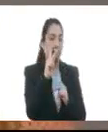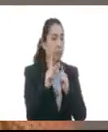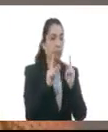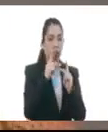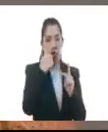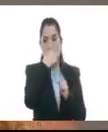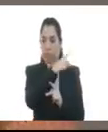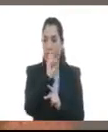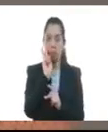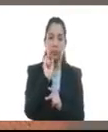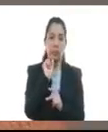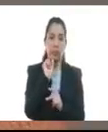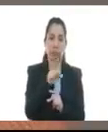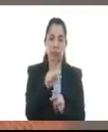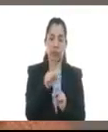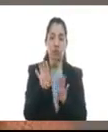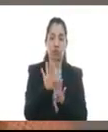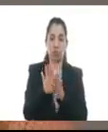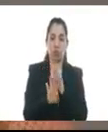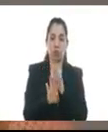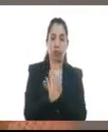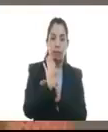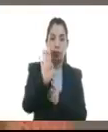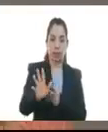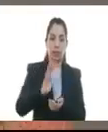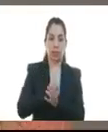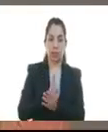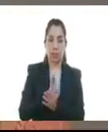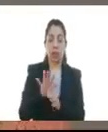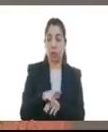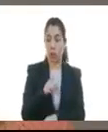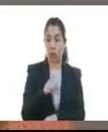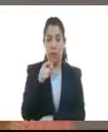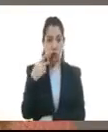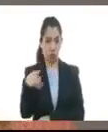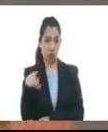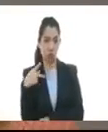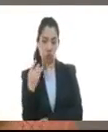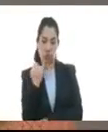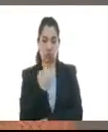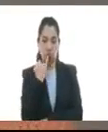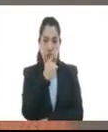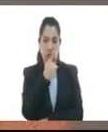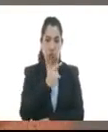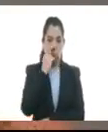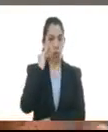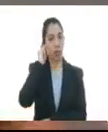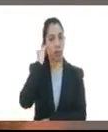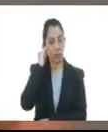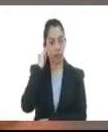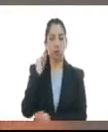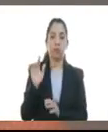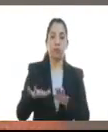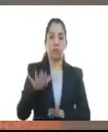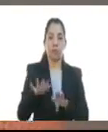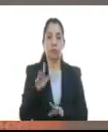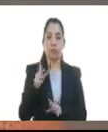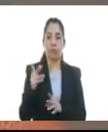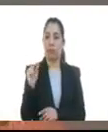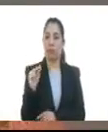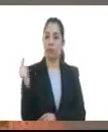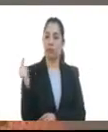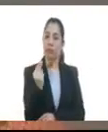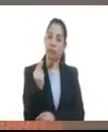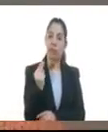el lenguaje, lenguaje indígena que muchas veces pues ni siquiera ponen un traductor, que muchas